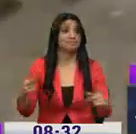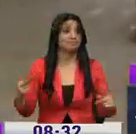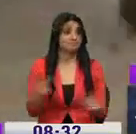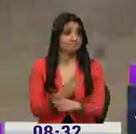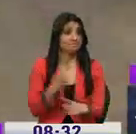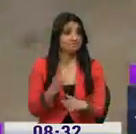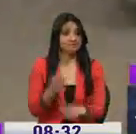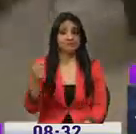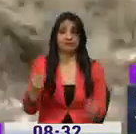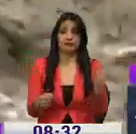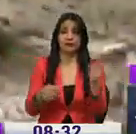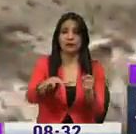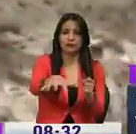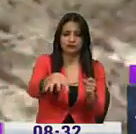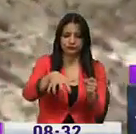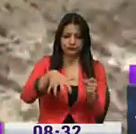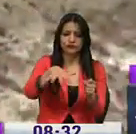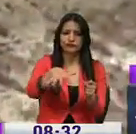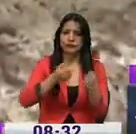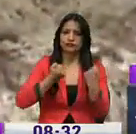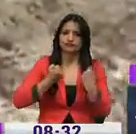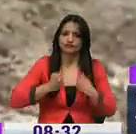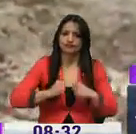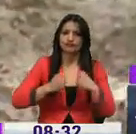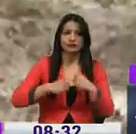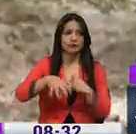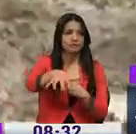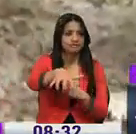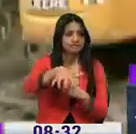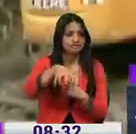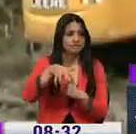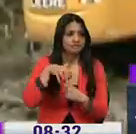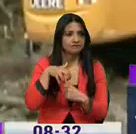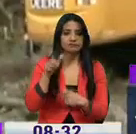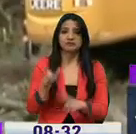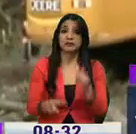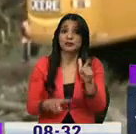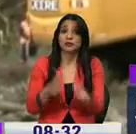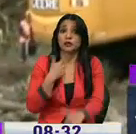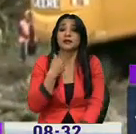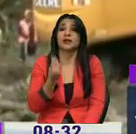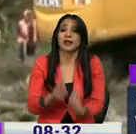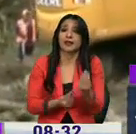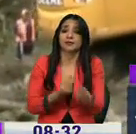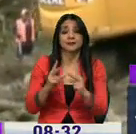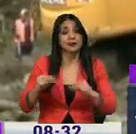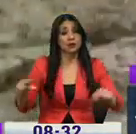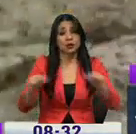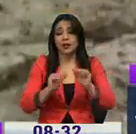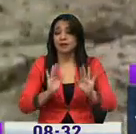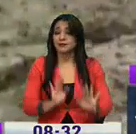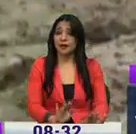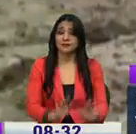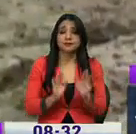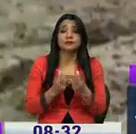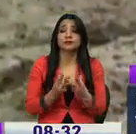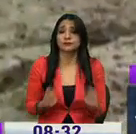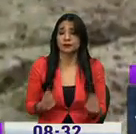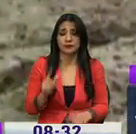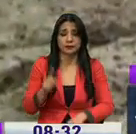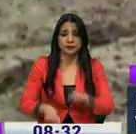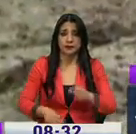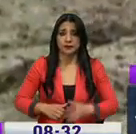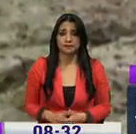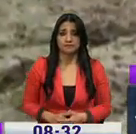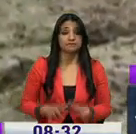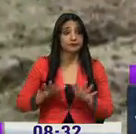palas mecánicas hacen lo que pueden. Por acá, al parecer, el hombre y la maquinaria están a merced de la naturaleza. Este es uno de los tantos